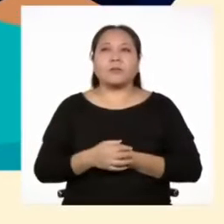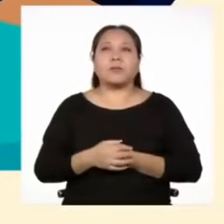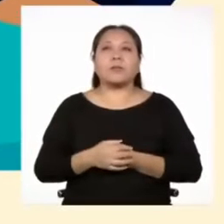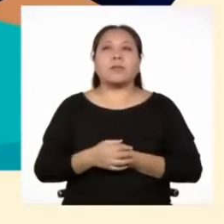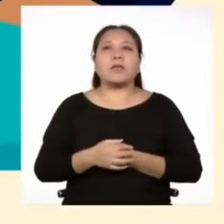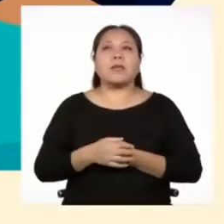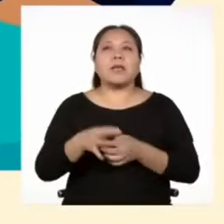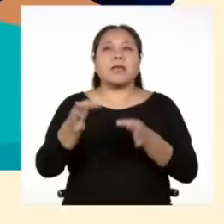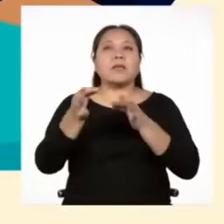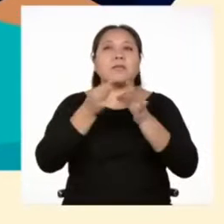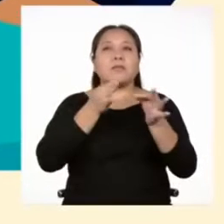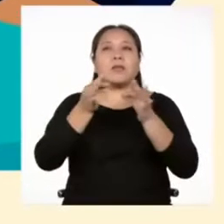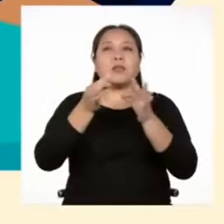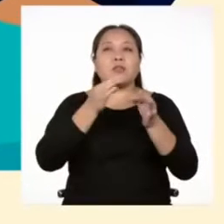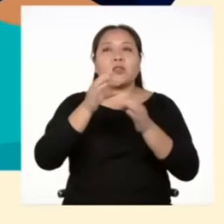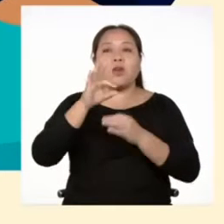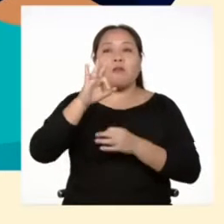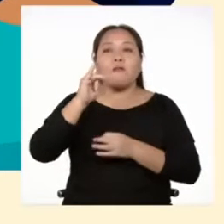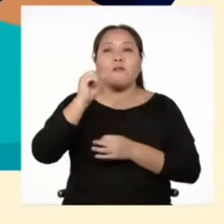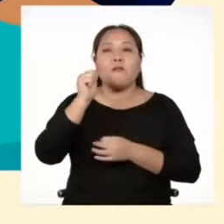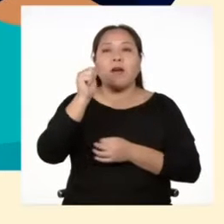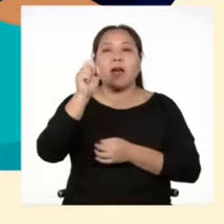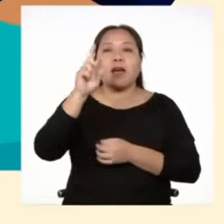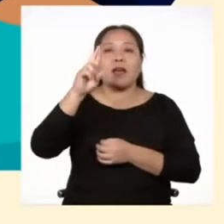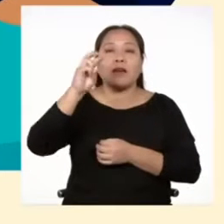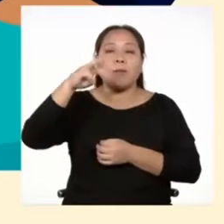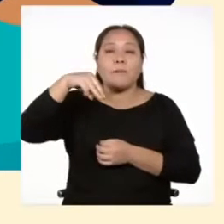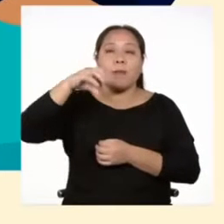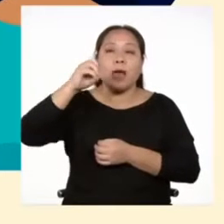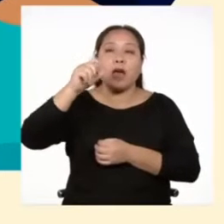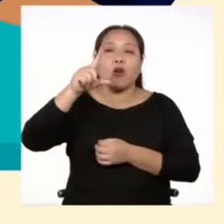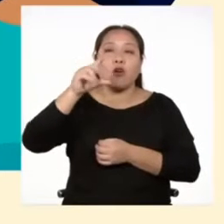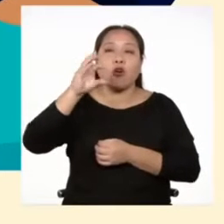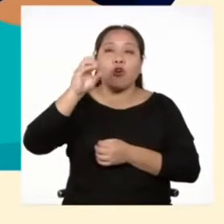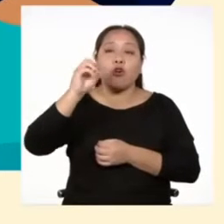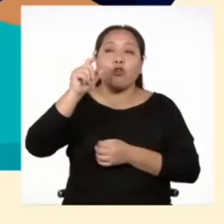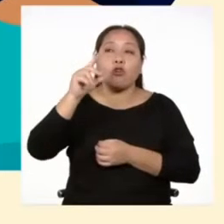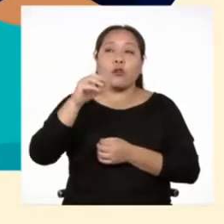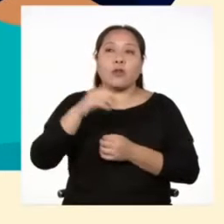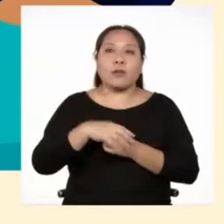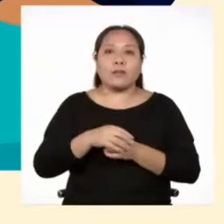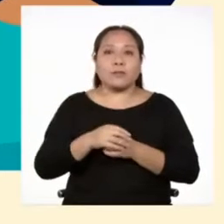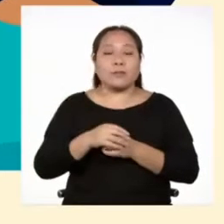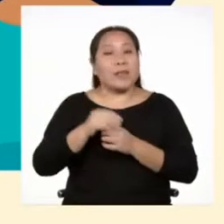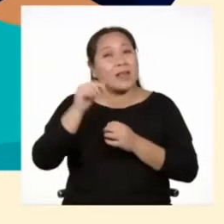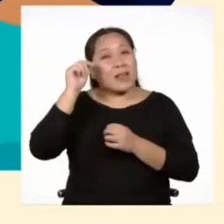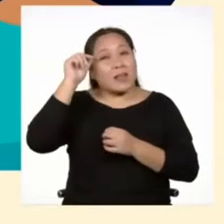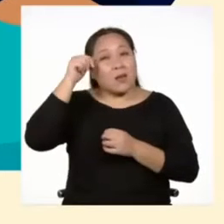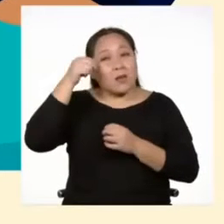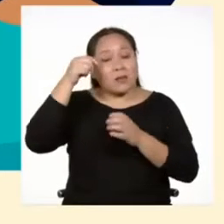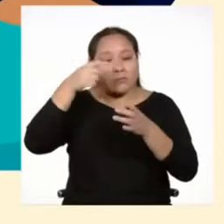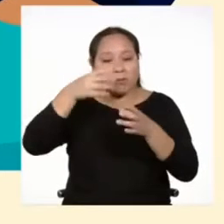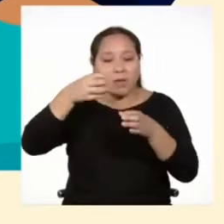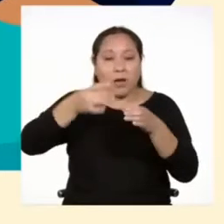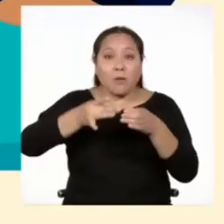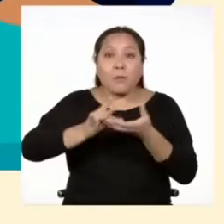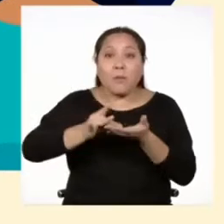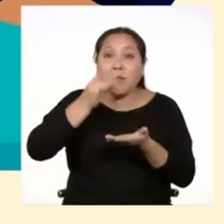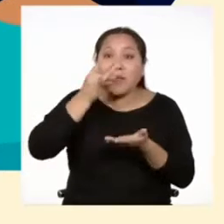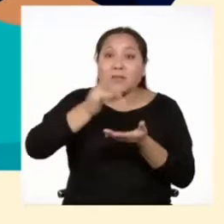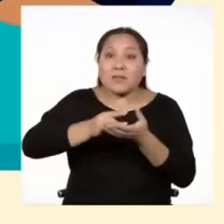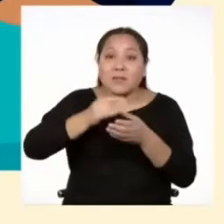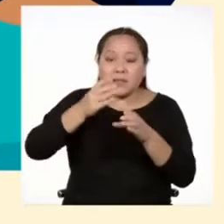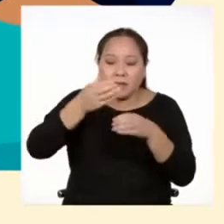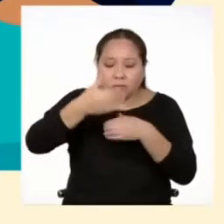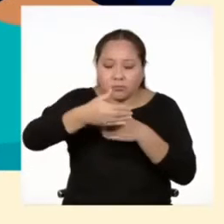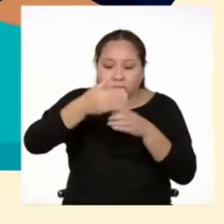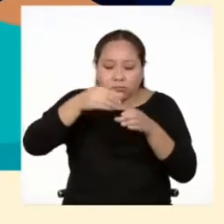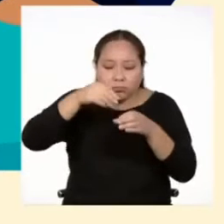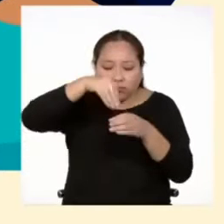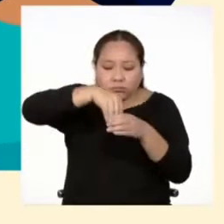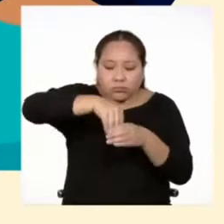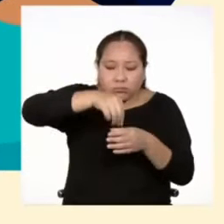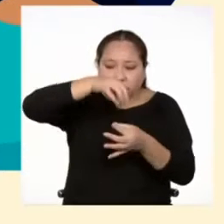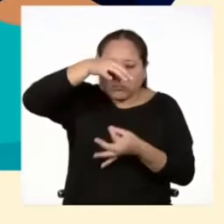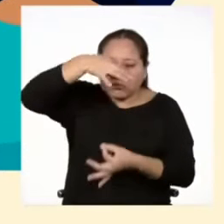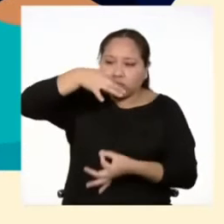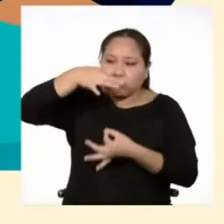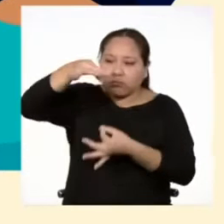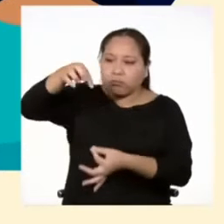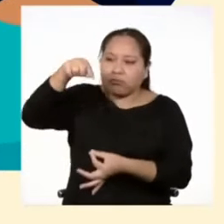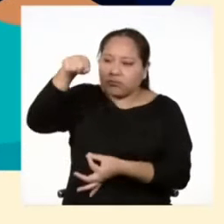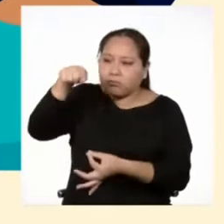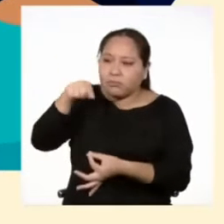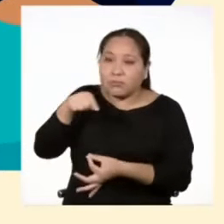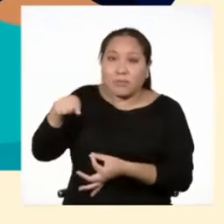Descripciones farmacológicas, es decir, los encartes que vienen dentro de las cajas de las medicinas y que informan a las personas de qué